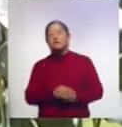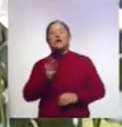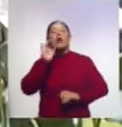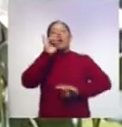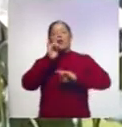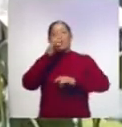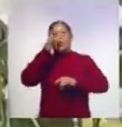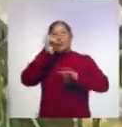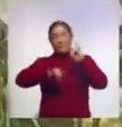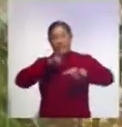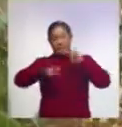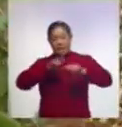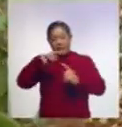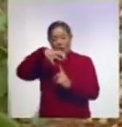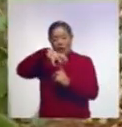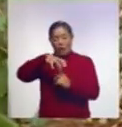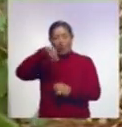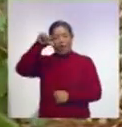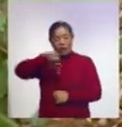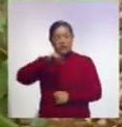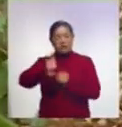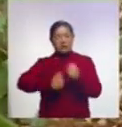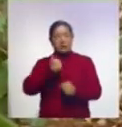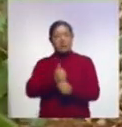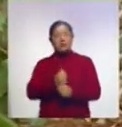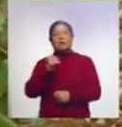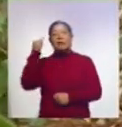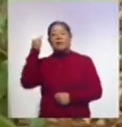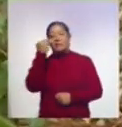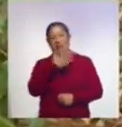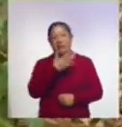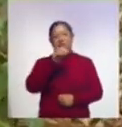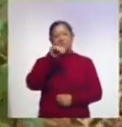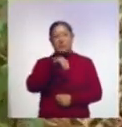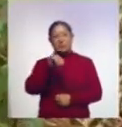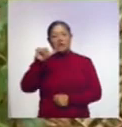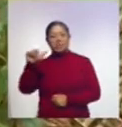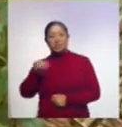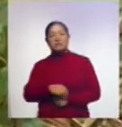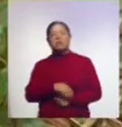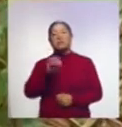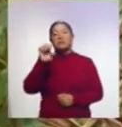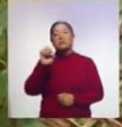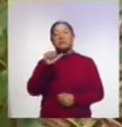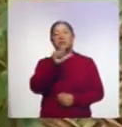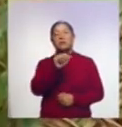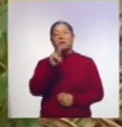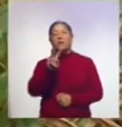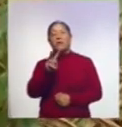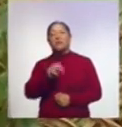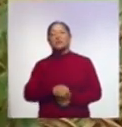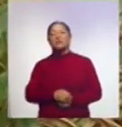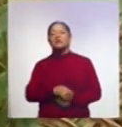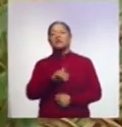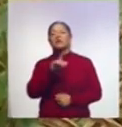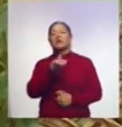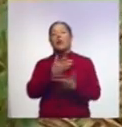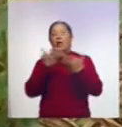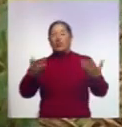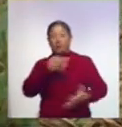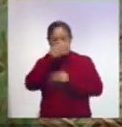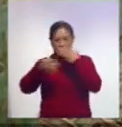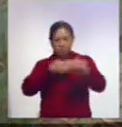Hongo que organizaron este año. Con imágenes de Miguel Alarid, edición Adrián Vargas, Lorena Temolsin, Ahora Noticias.